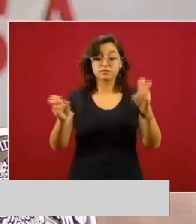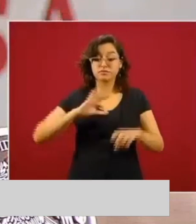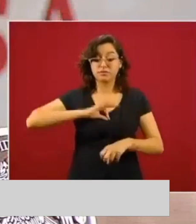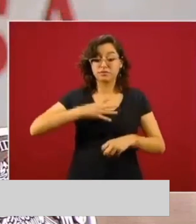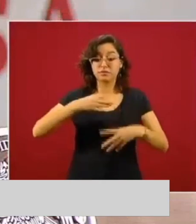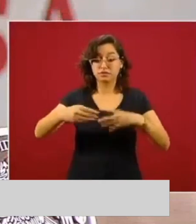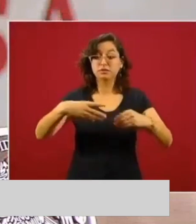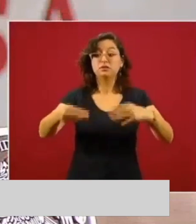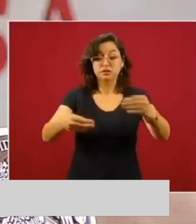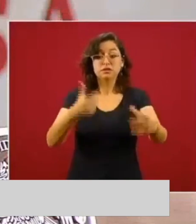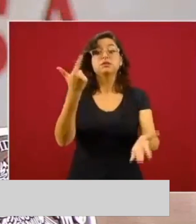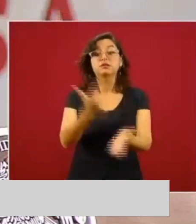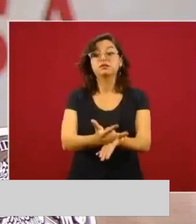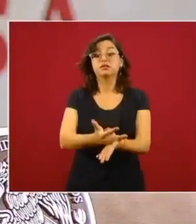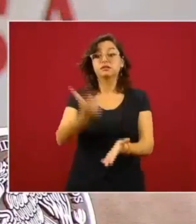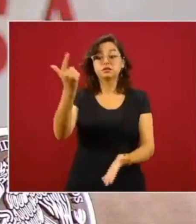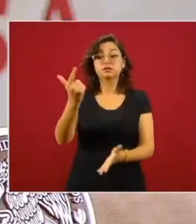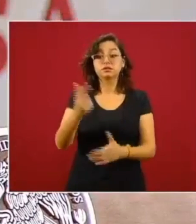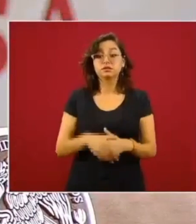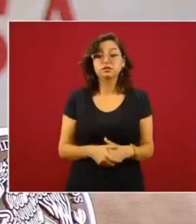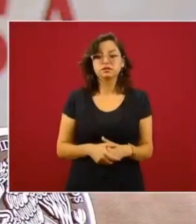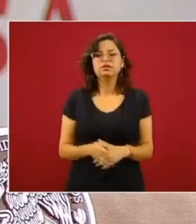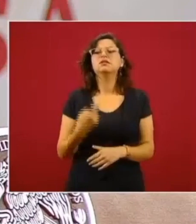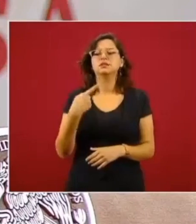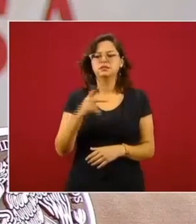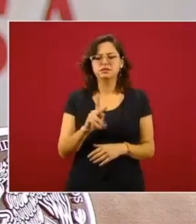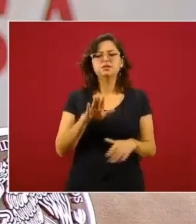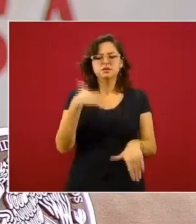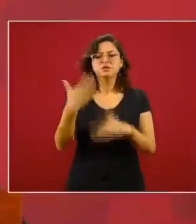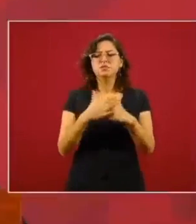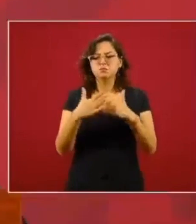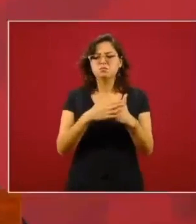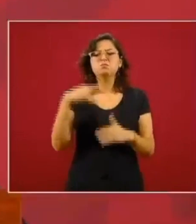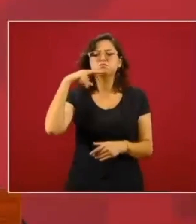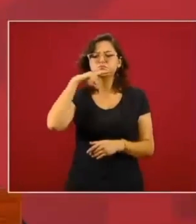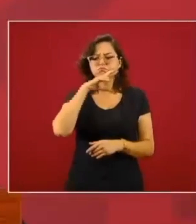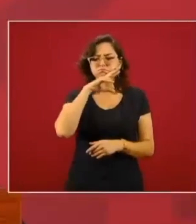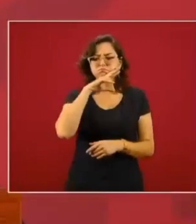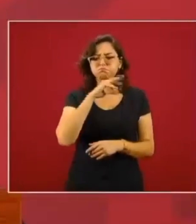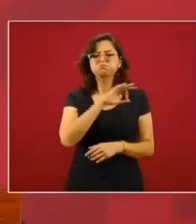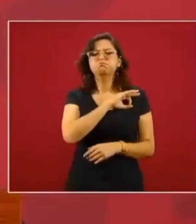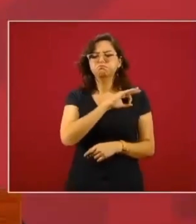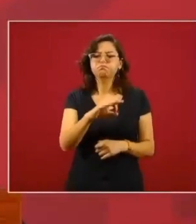grave, pero sí, ya pronto vamos a poder decir